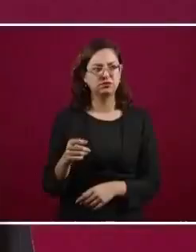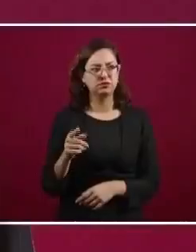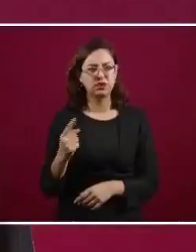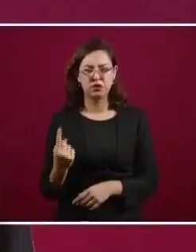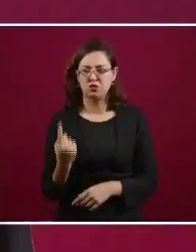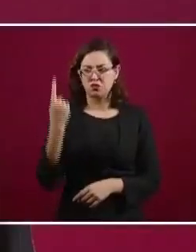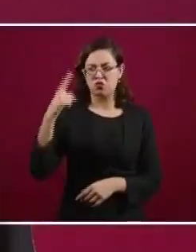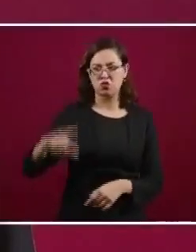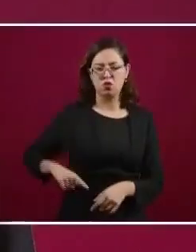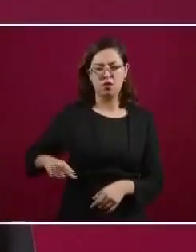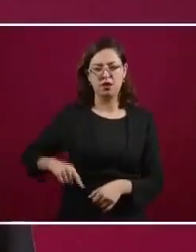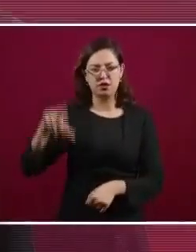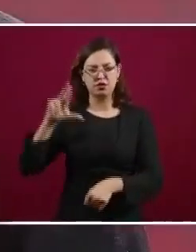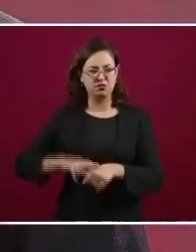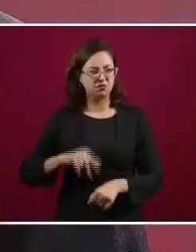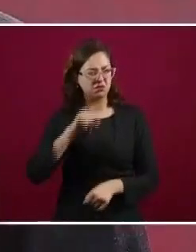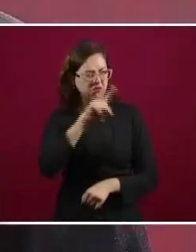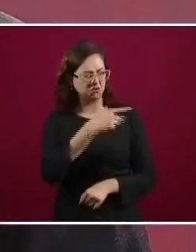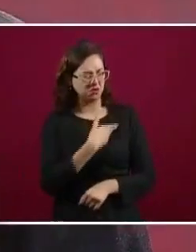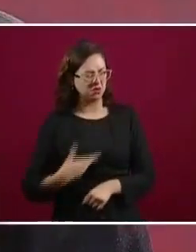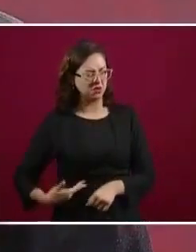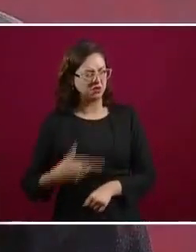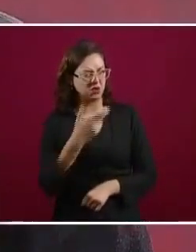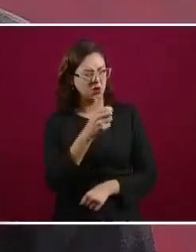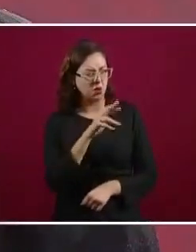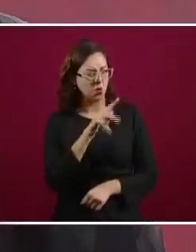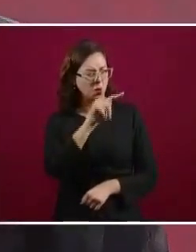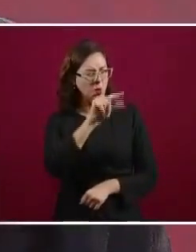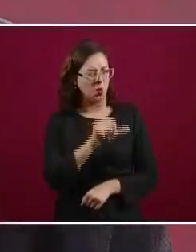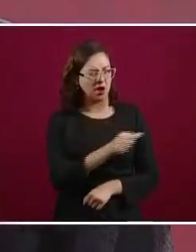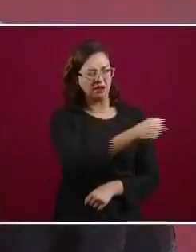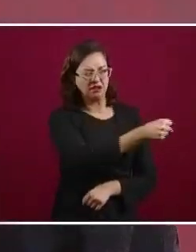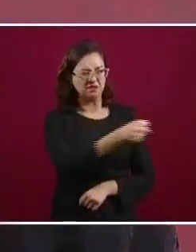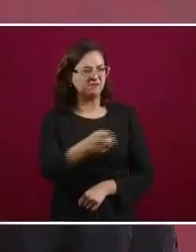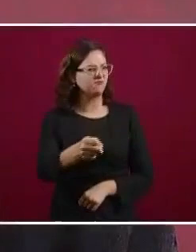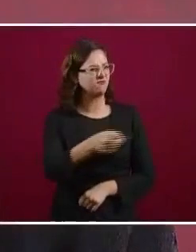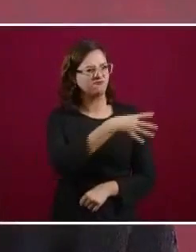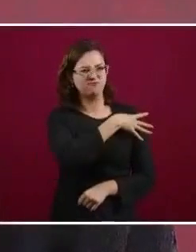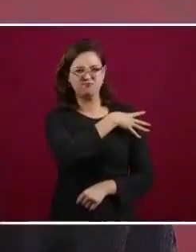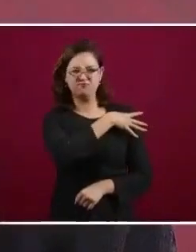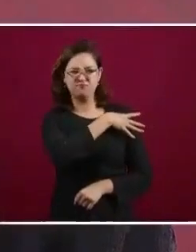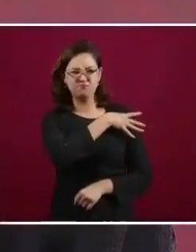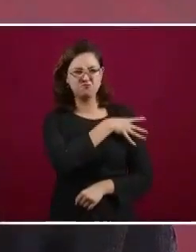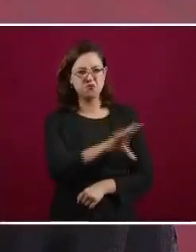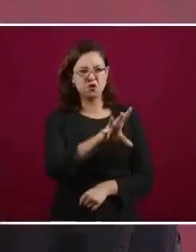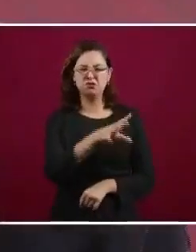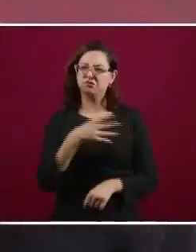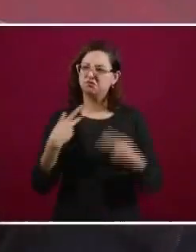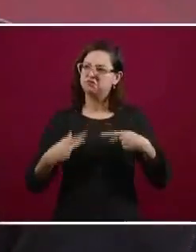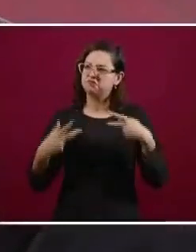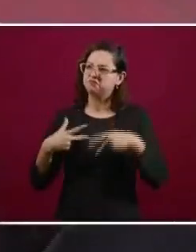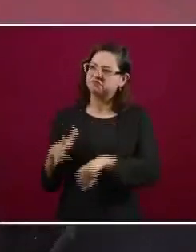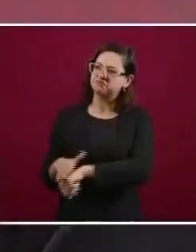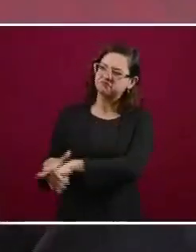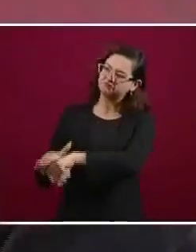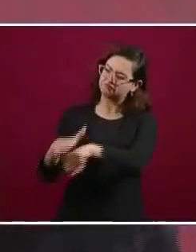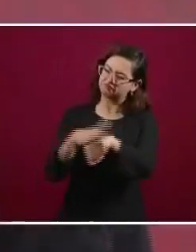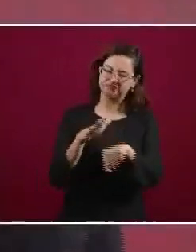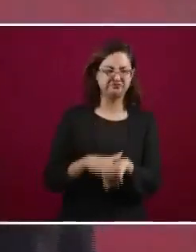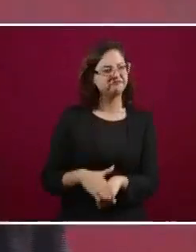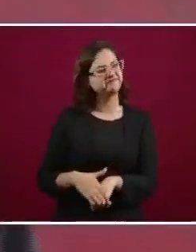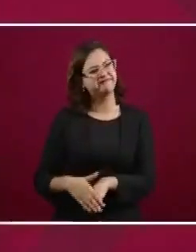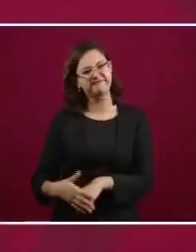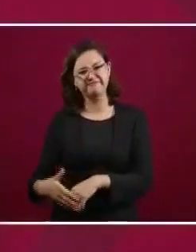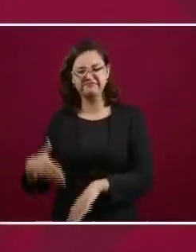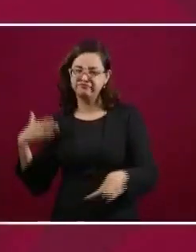surge la duda el gobierno federal ya corrigió la estrategia para evitar otro fiasco como el de sinaloa no lo sabemos